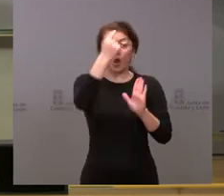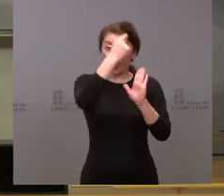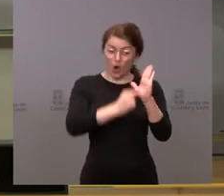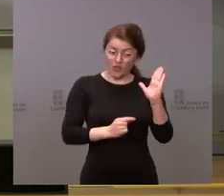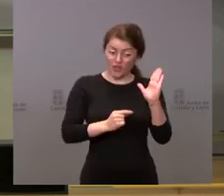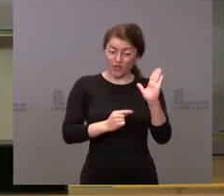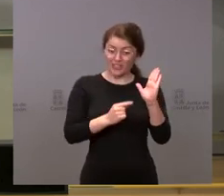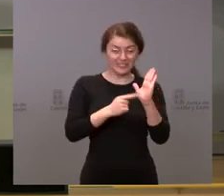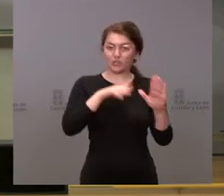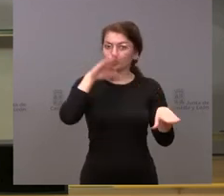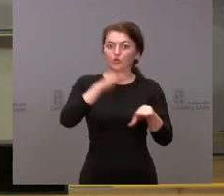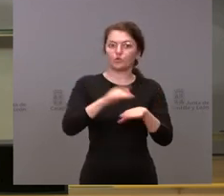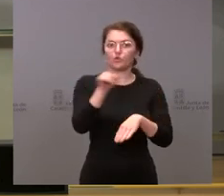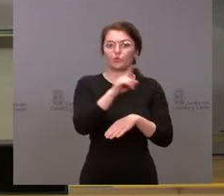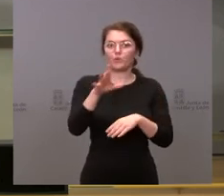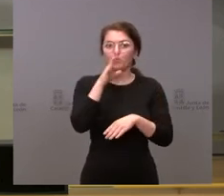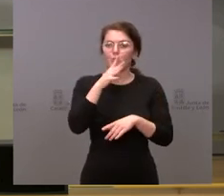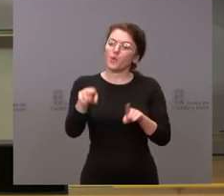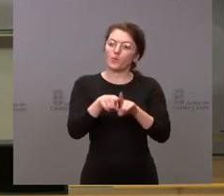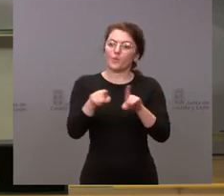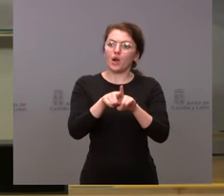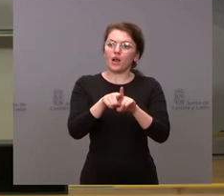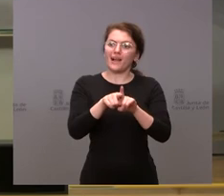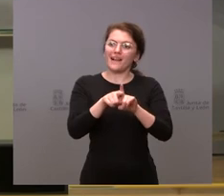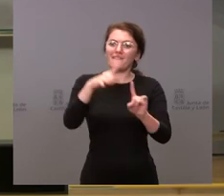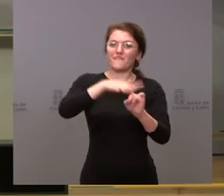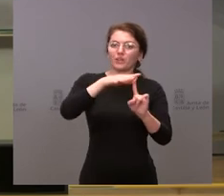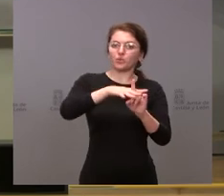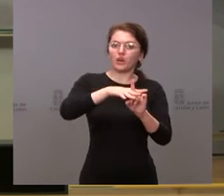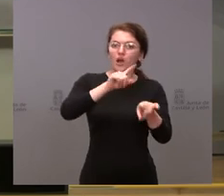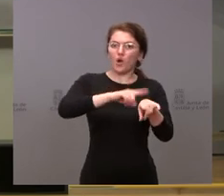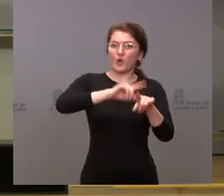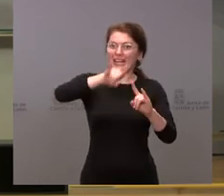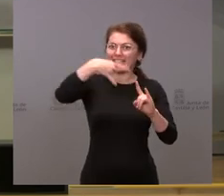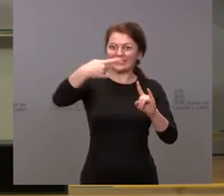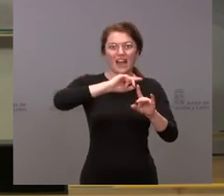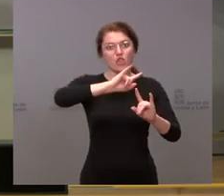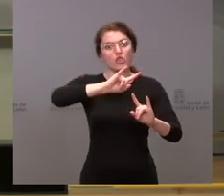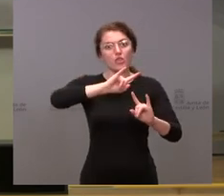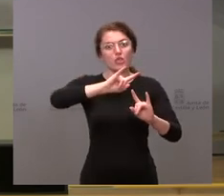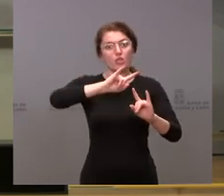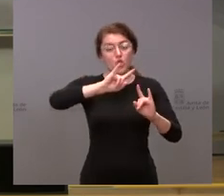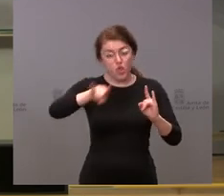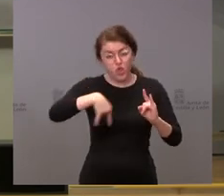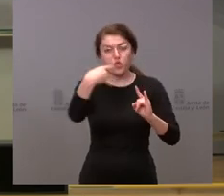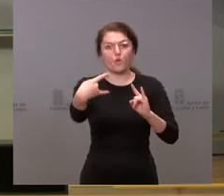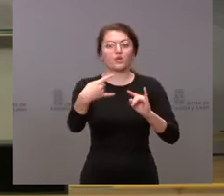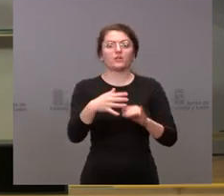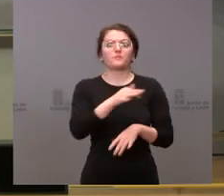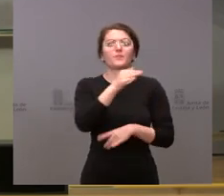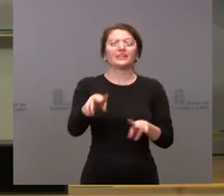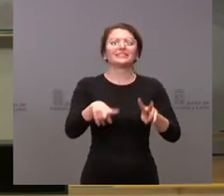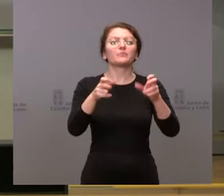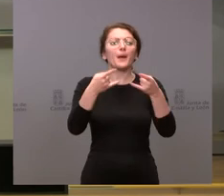están facturando más horas extras de las que se hacen en concreto el doble y sobre las mascarillas también quería una posición